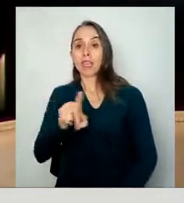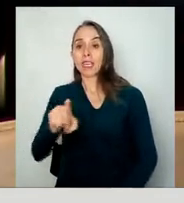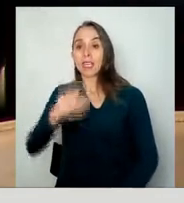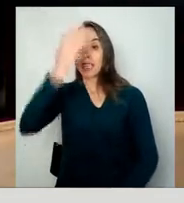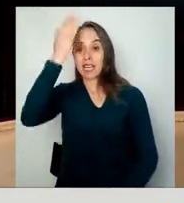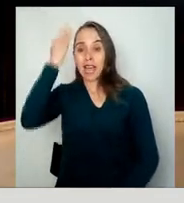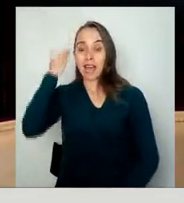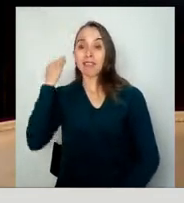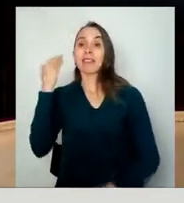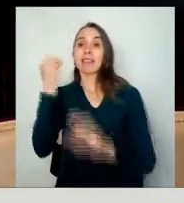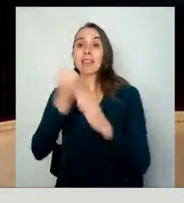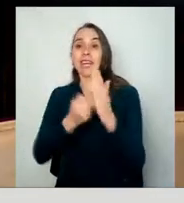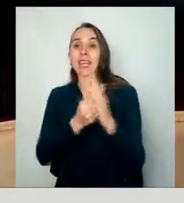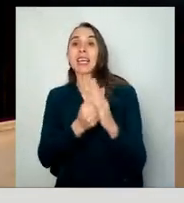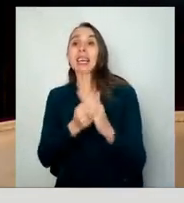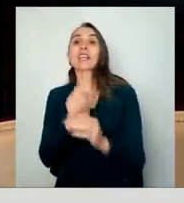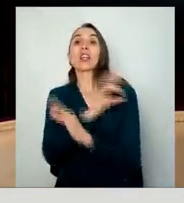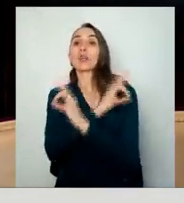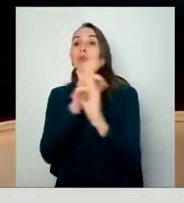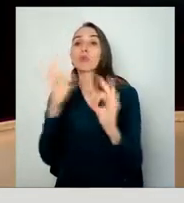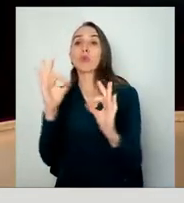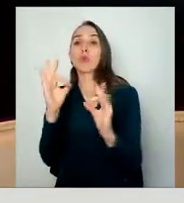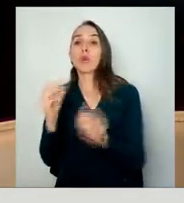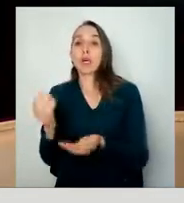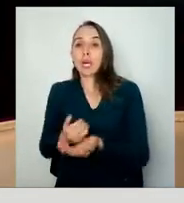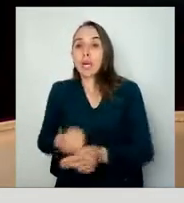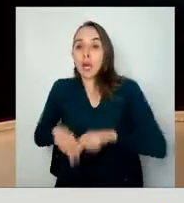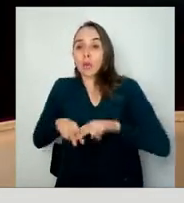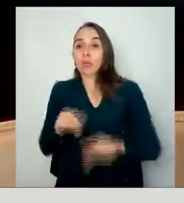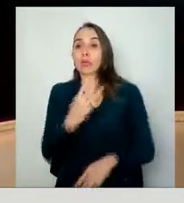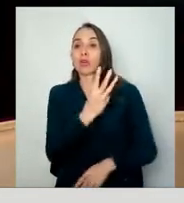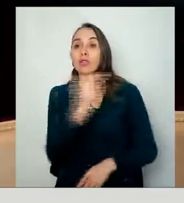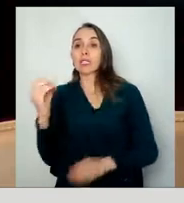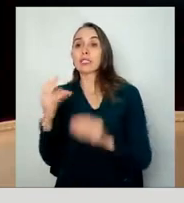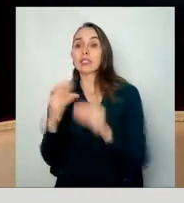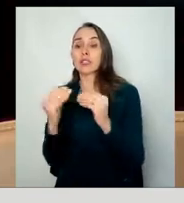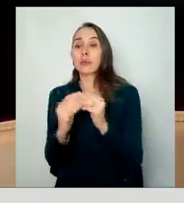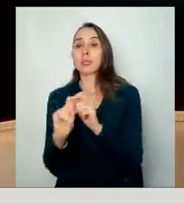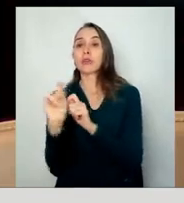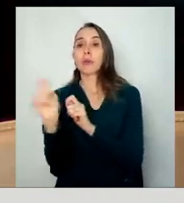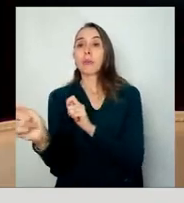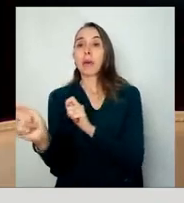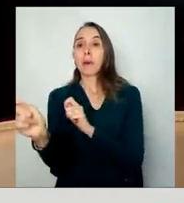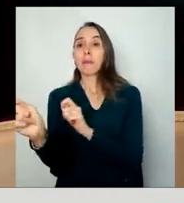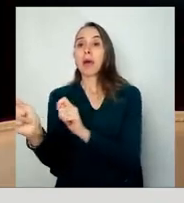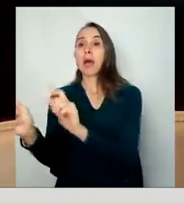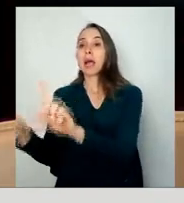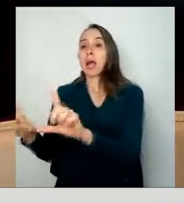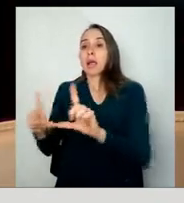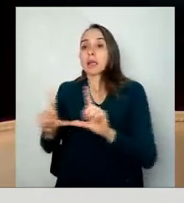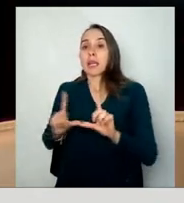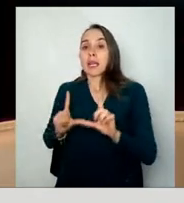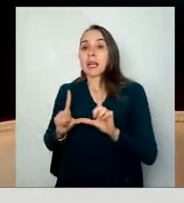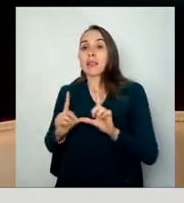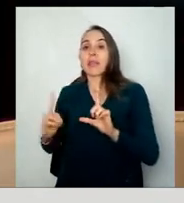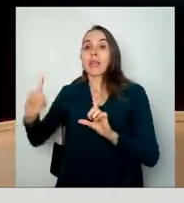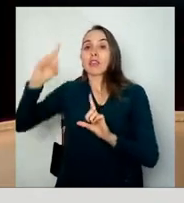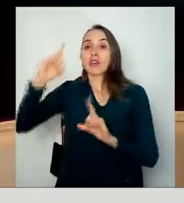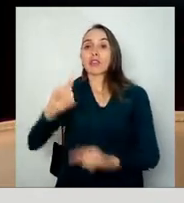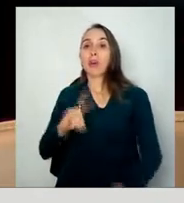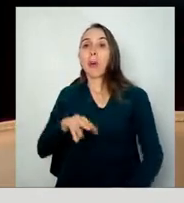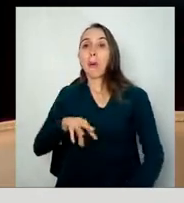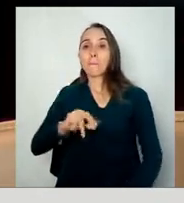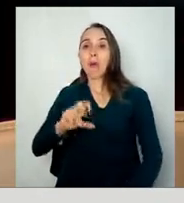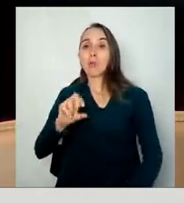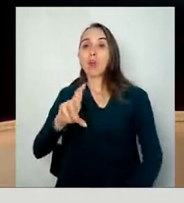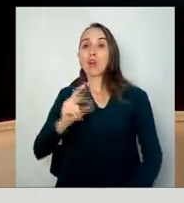reunir nunca los $300 que costaba en aquel entonces obtener ese grado Rodríguez pese a ser